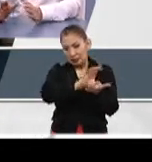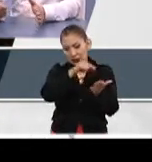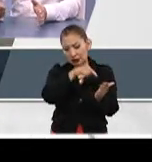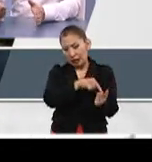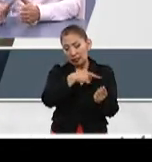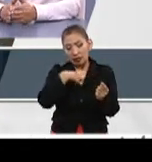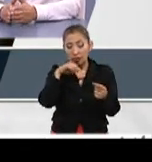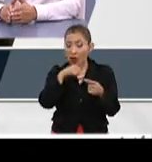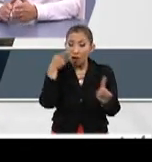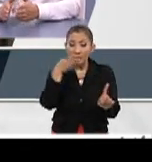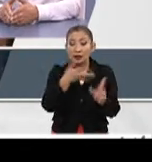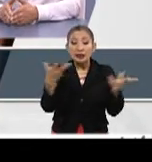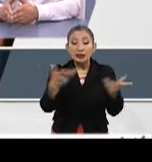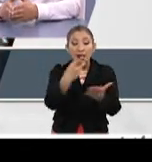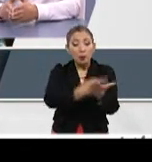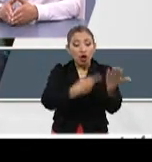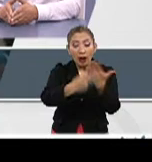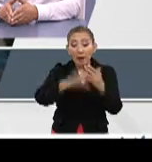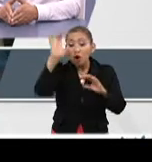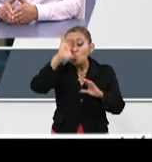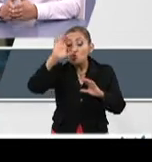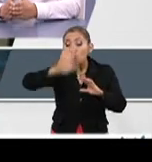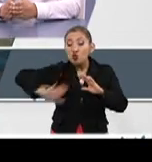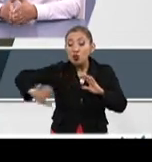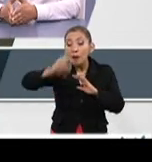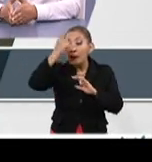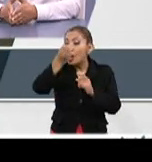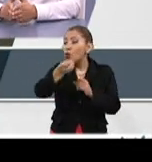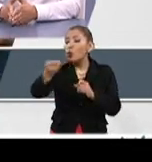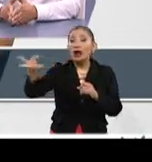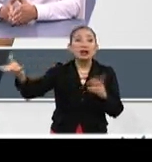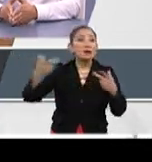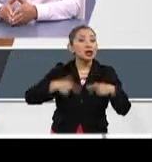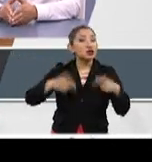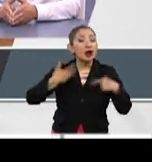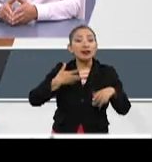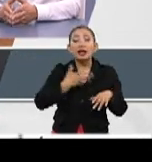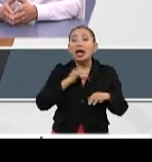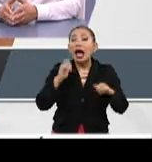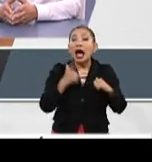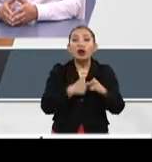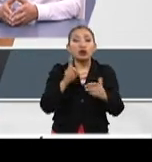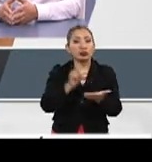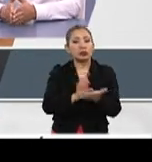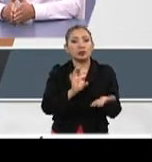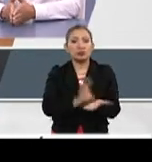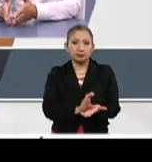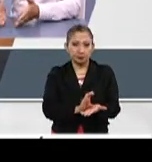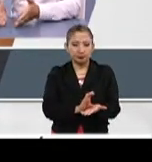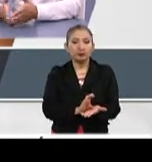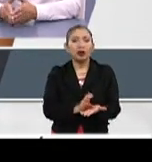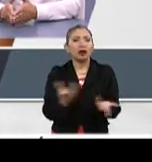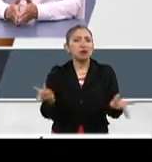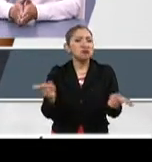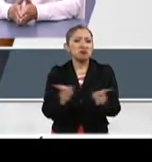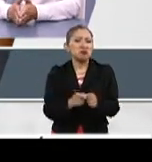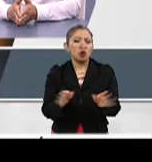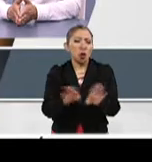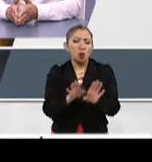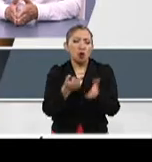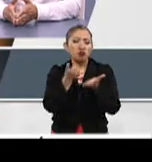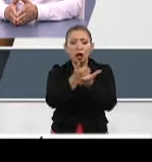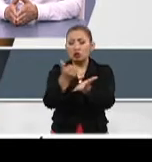el objetivo de esto es generar programación cultural para cualquier persona que tenga alguna discapacidad. Y simplemente es